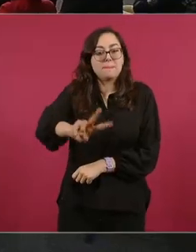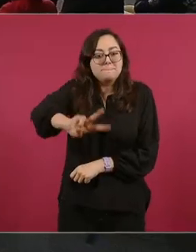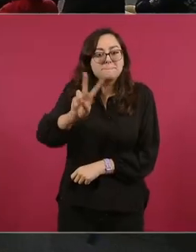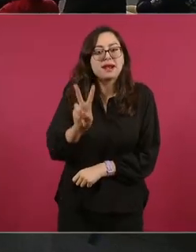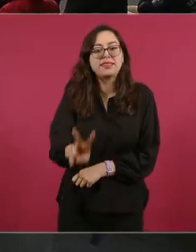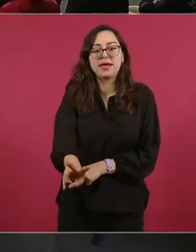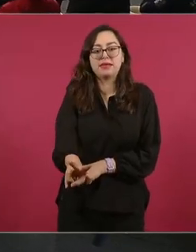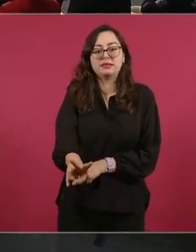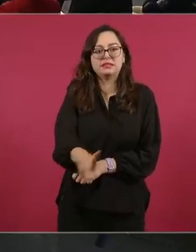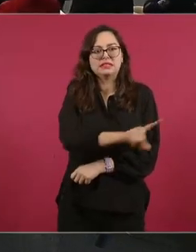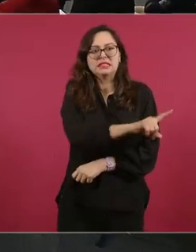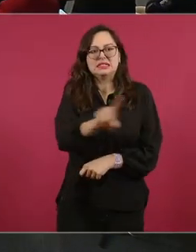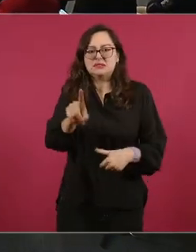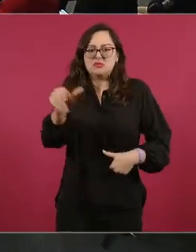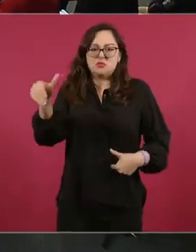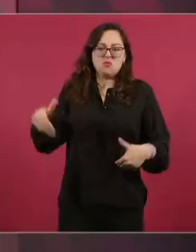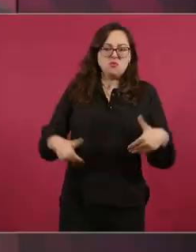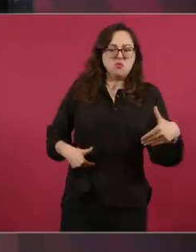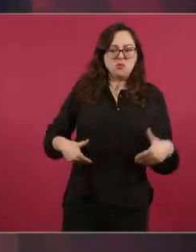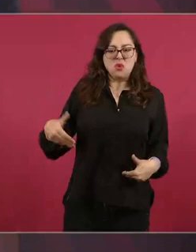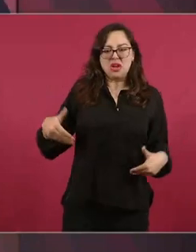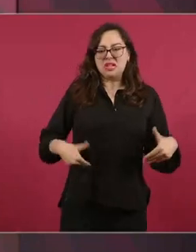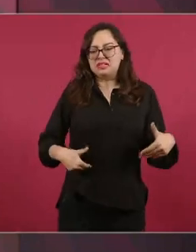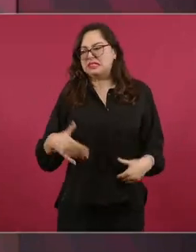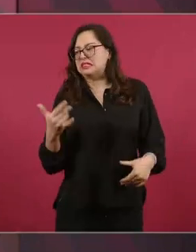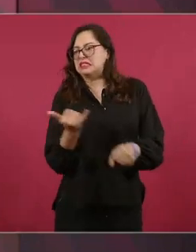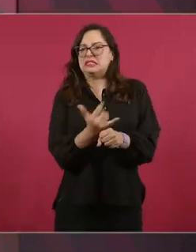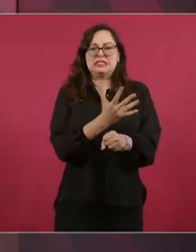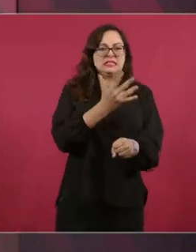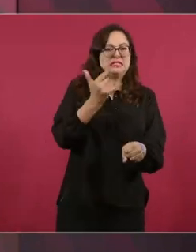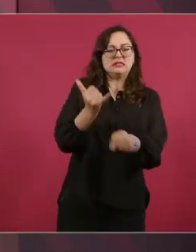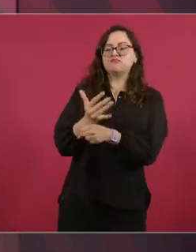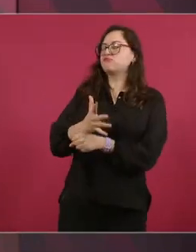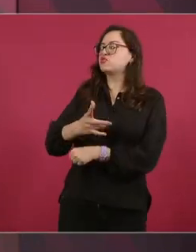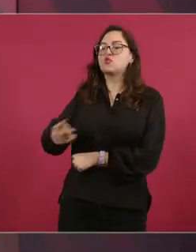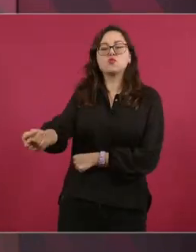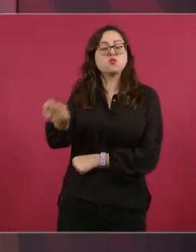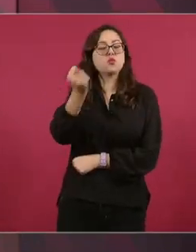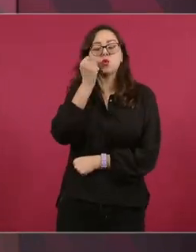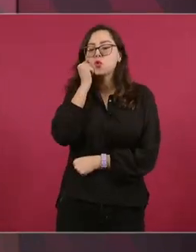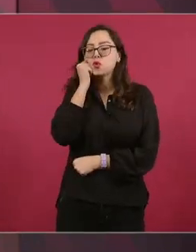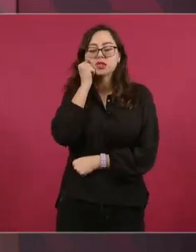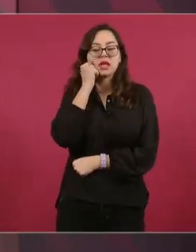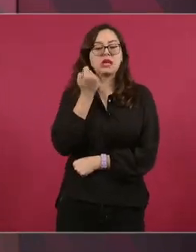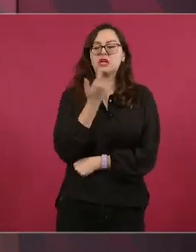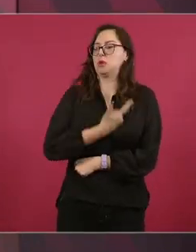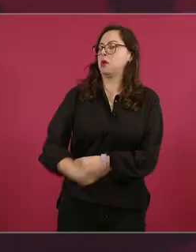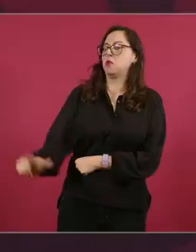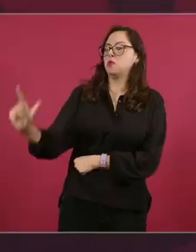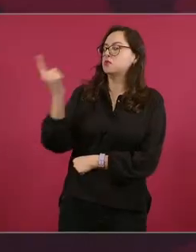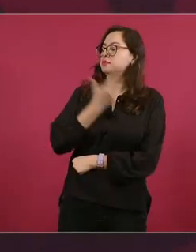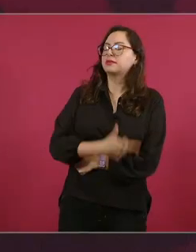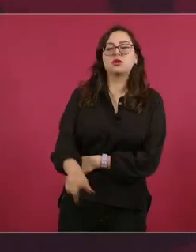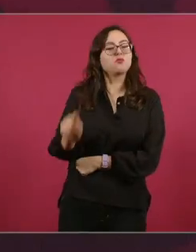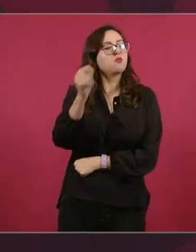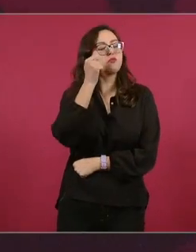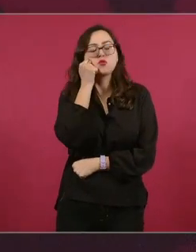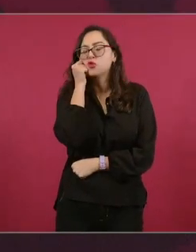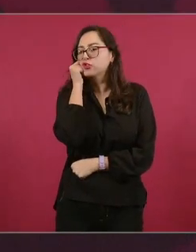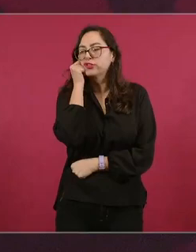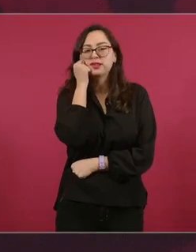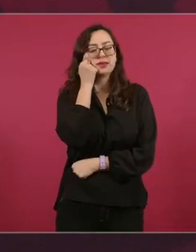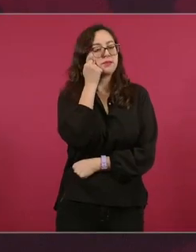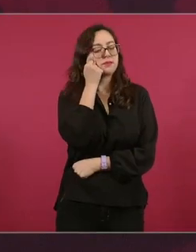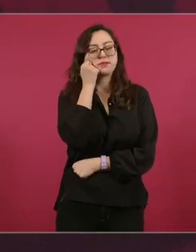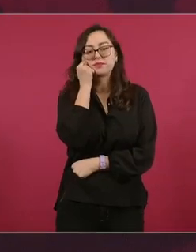aunque incomode y aunque no les guste, a